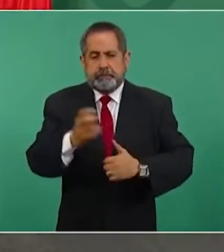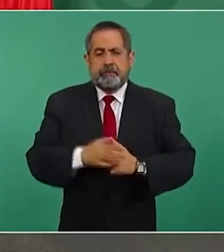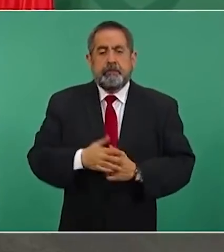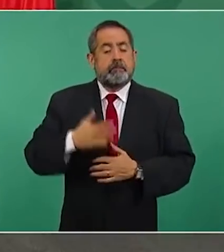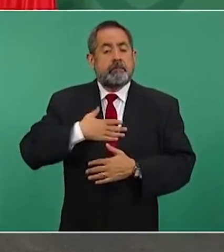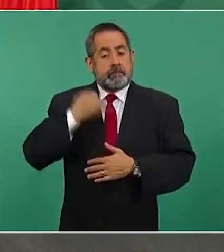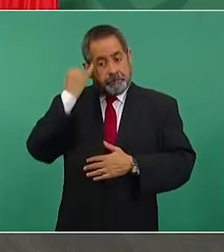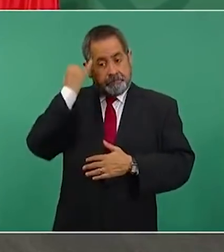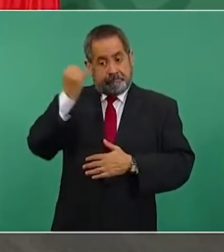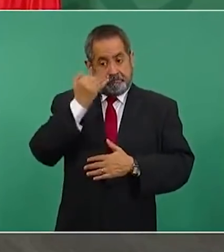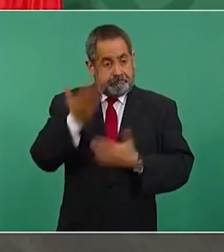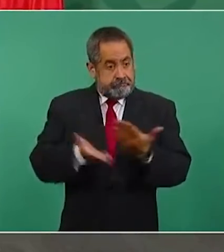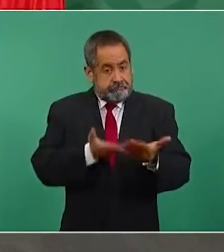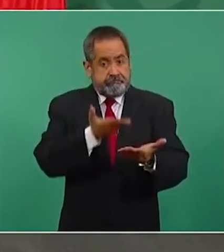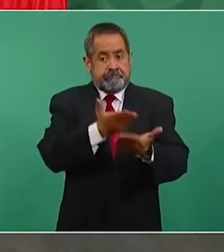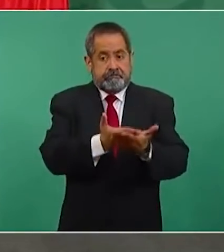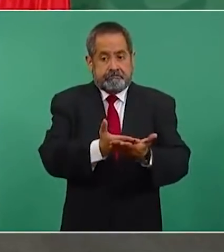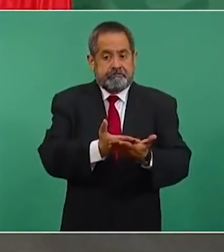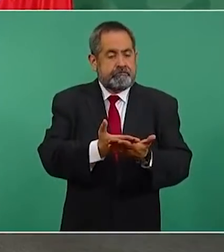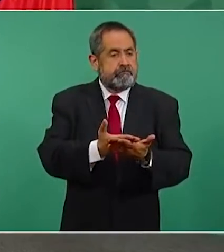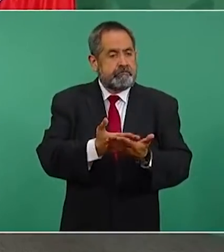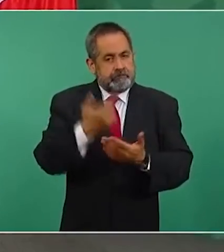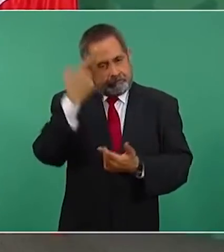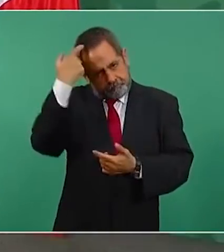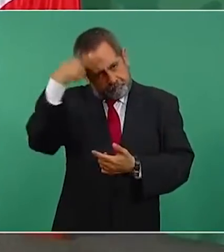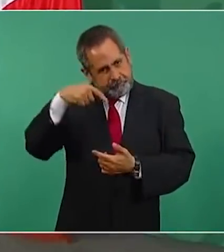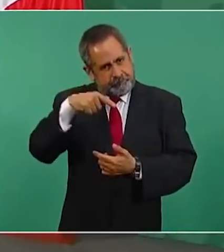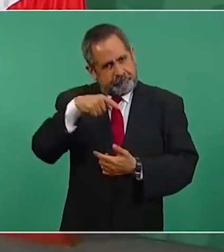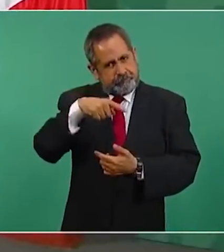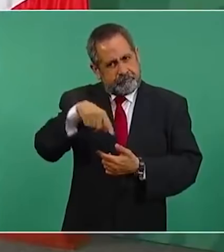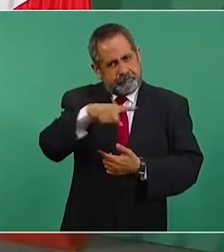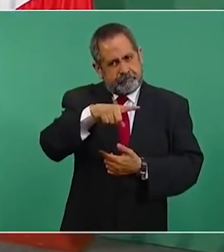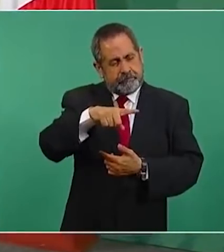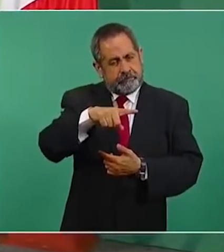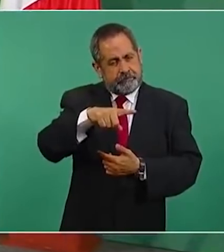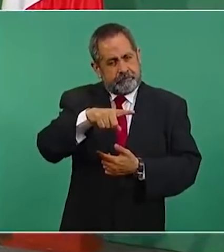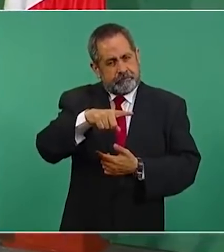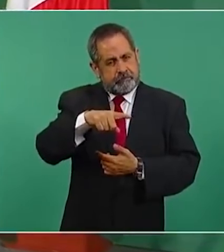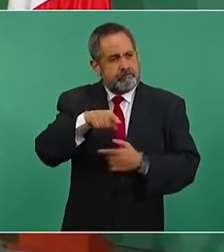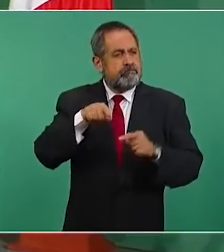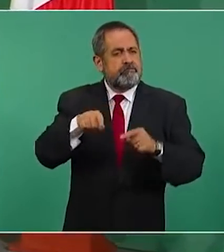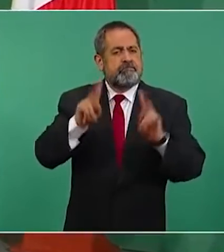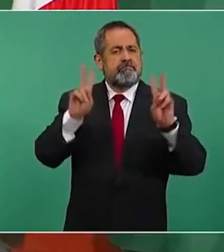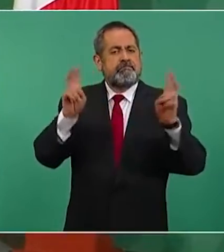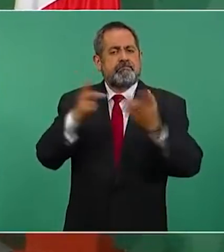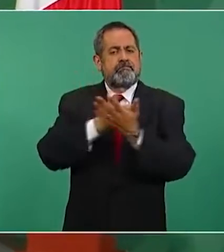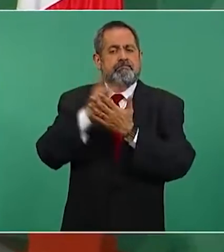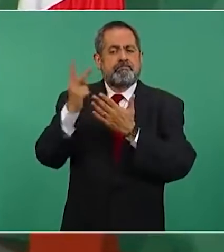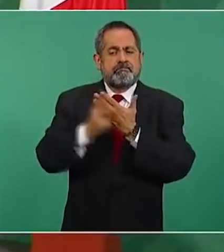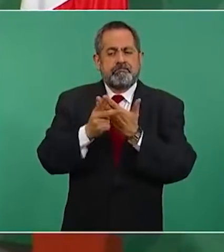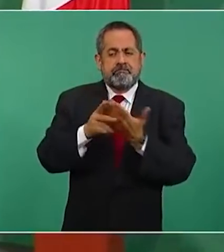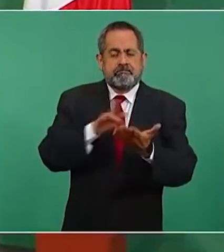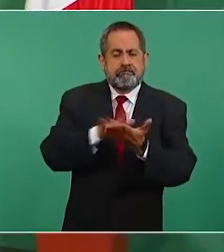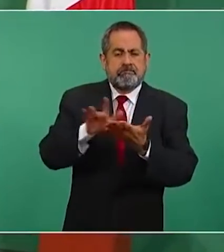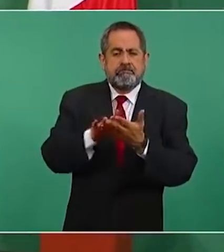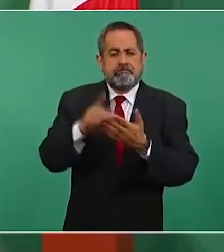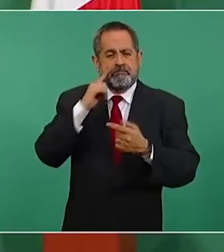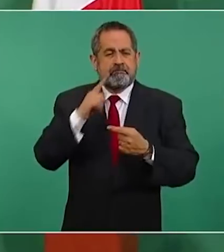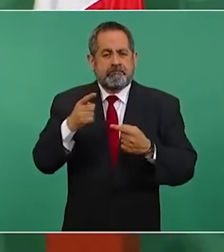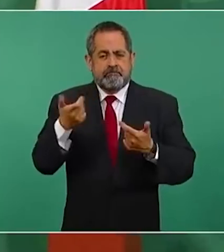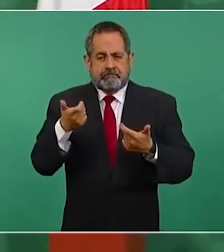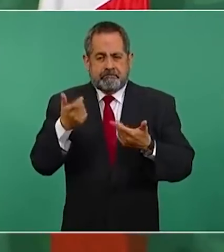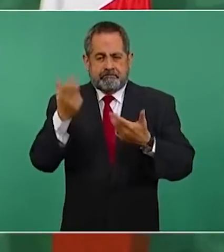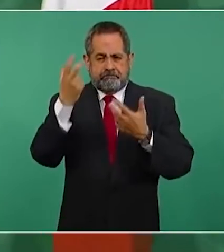propuesta para que se impulsará un programa de inversiones